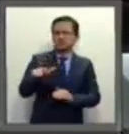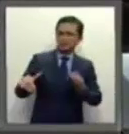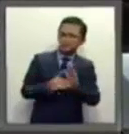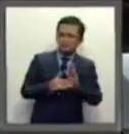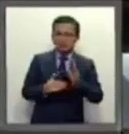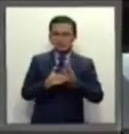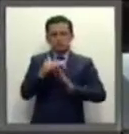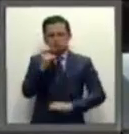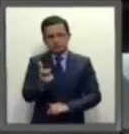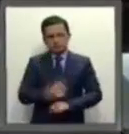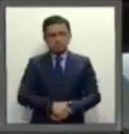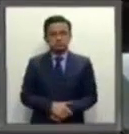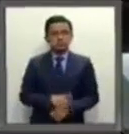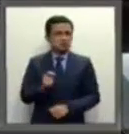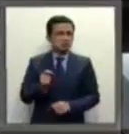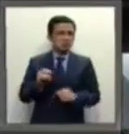4.917.000.000.000 de pesos.